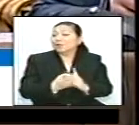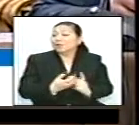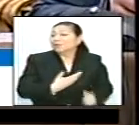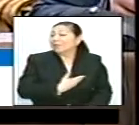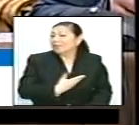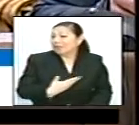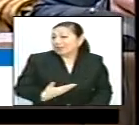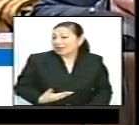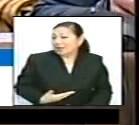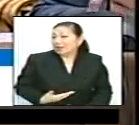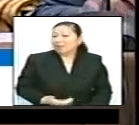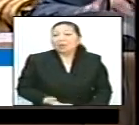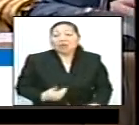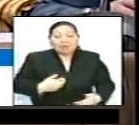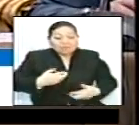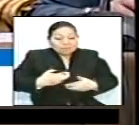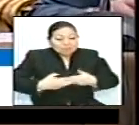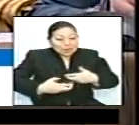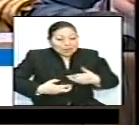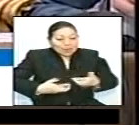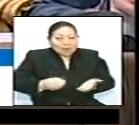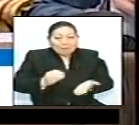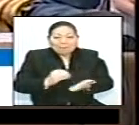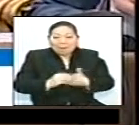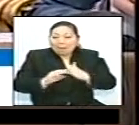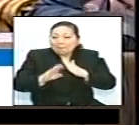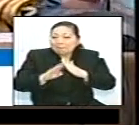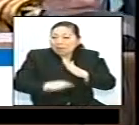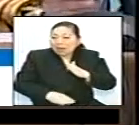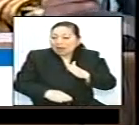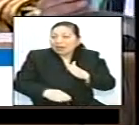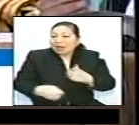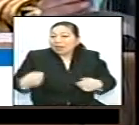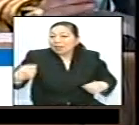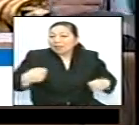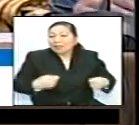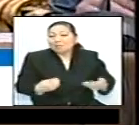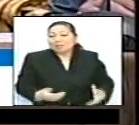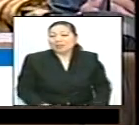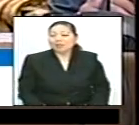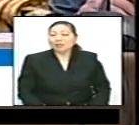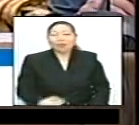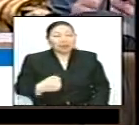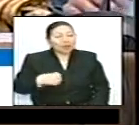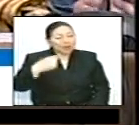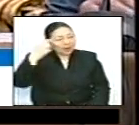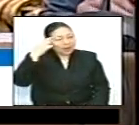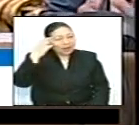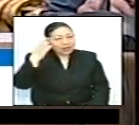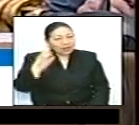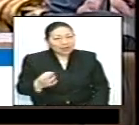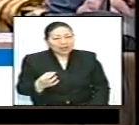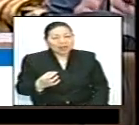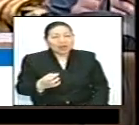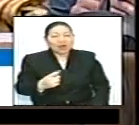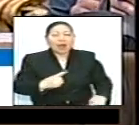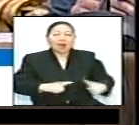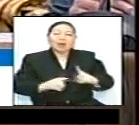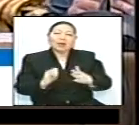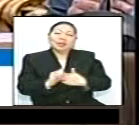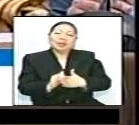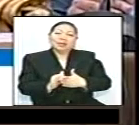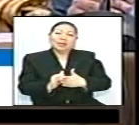gobierno se produzcan estas bajas de inversión, ¿no? Yo creo que eso es algo que deberíamos